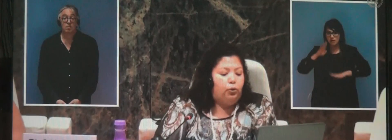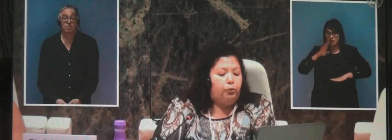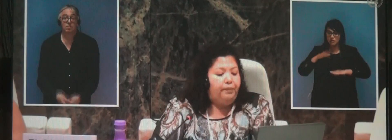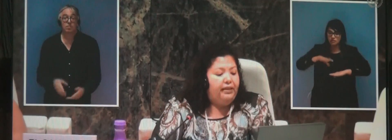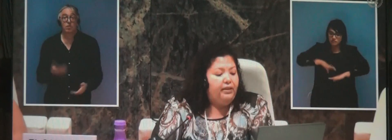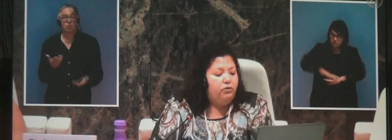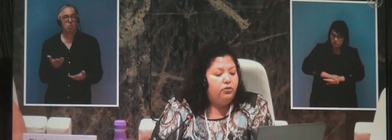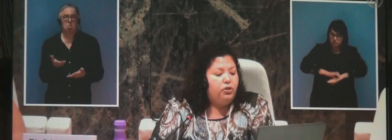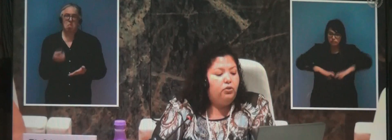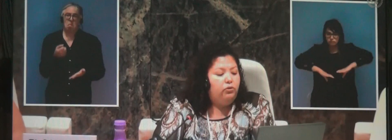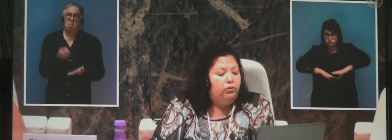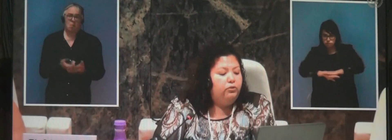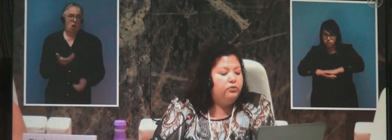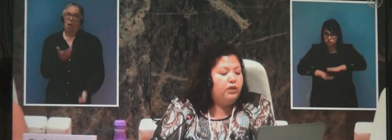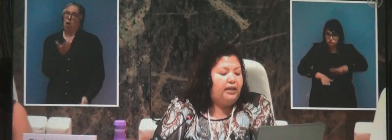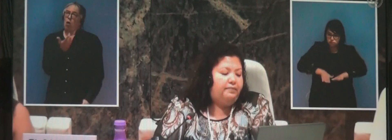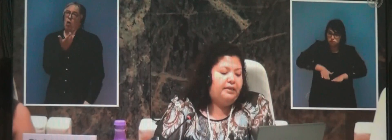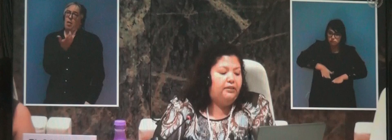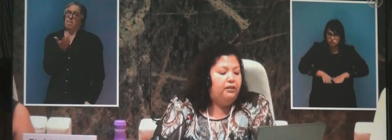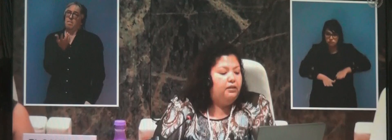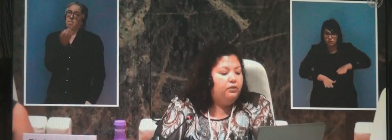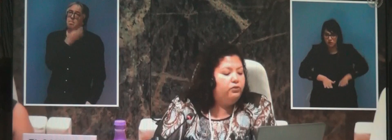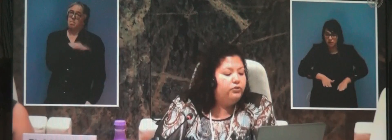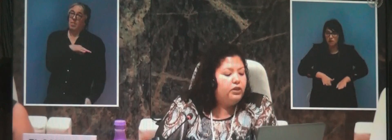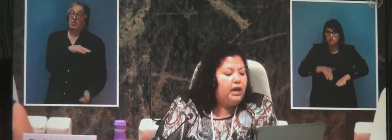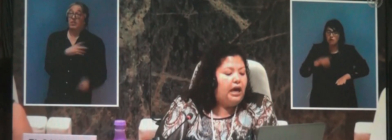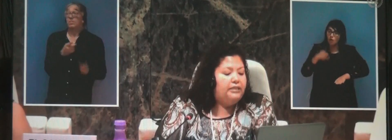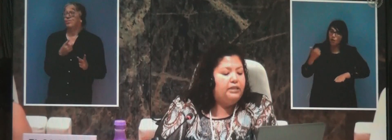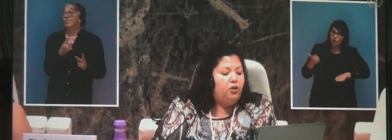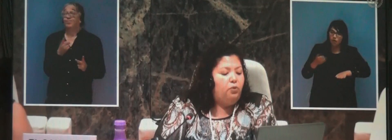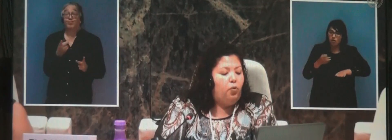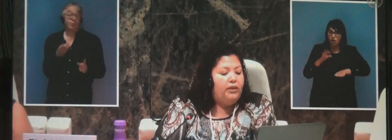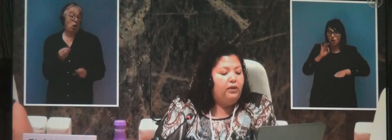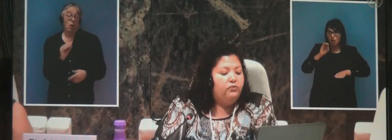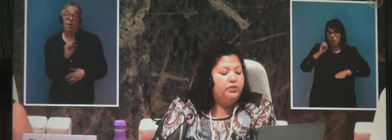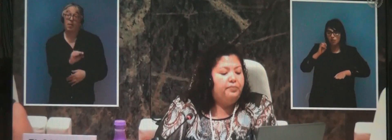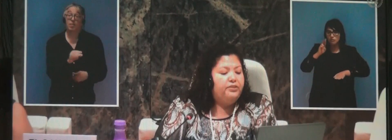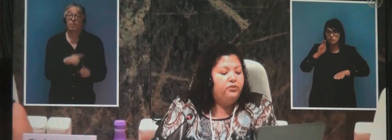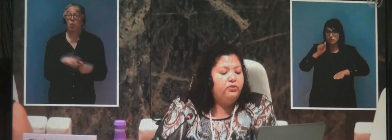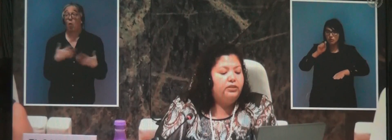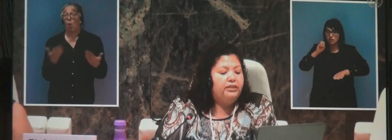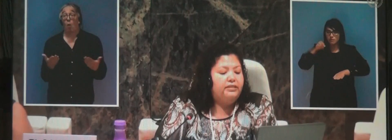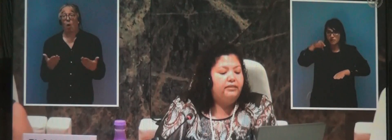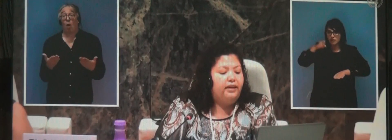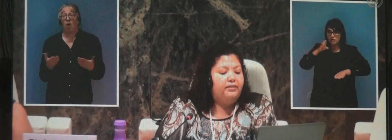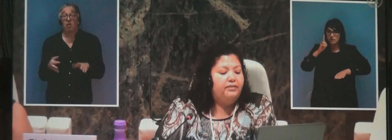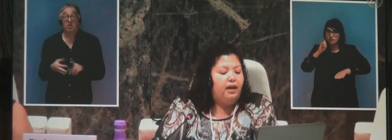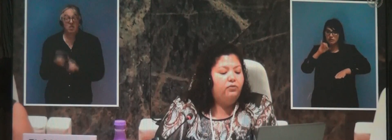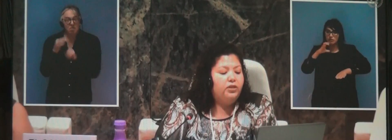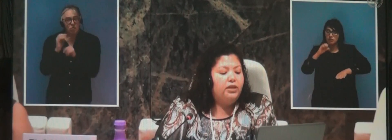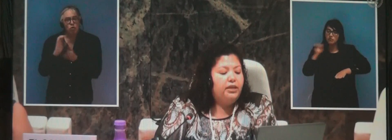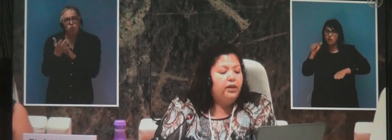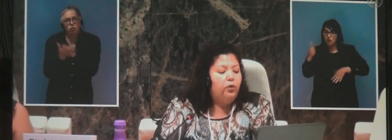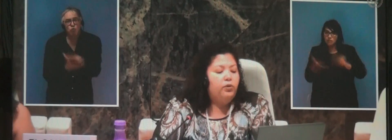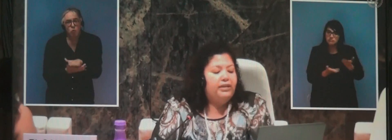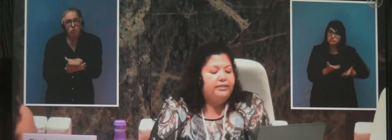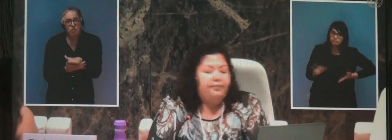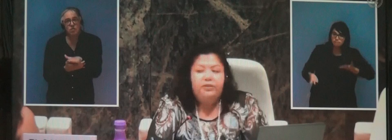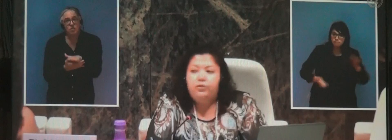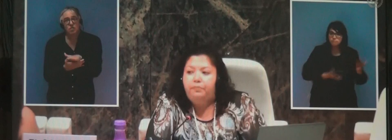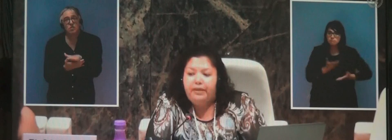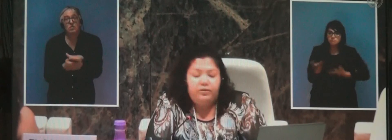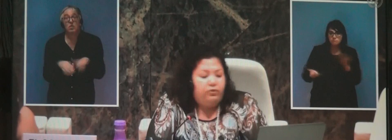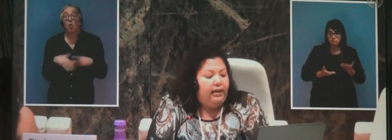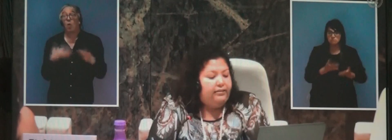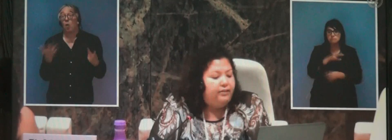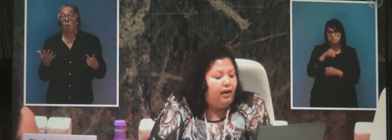zapatos ortopédicos y otros aditamentos, así como cuenta con servicios descentralizados que incluye el